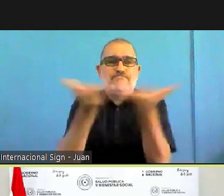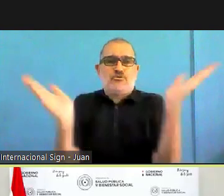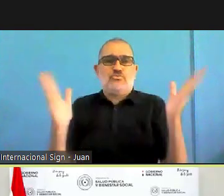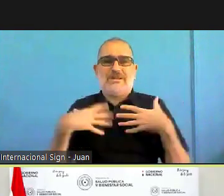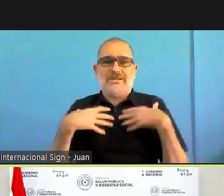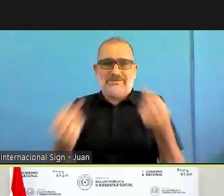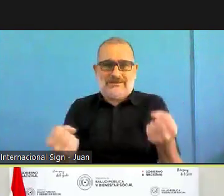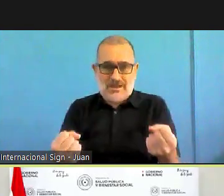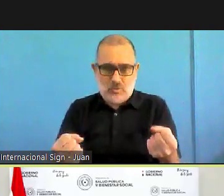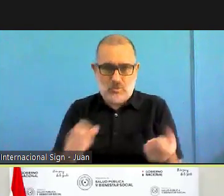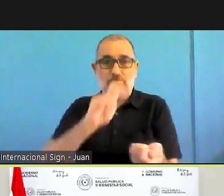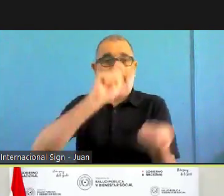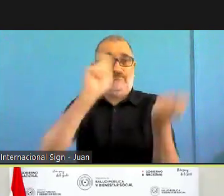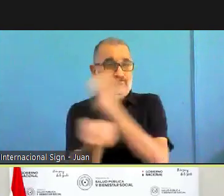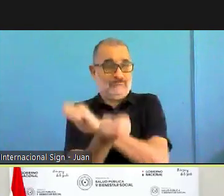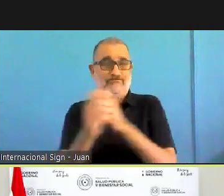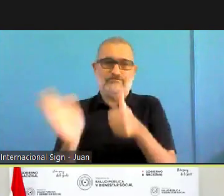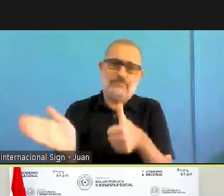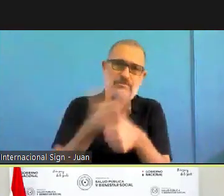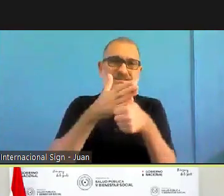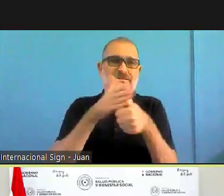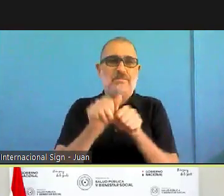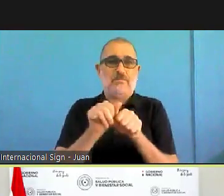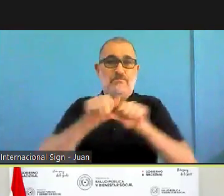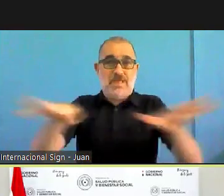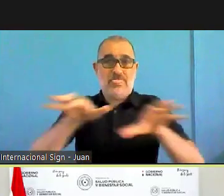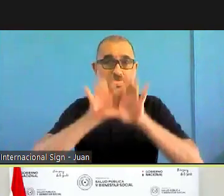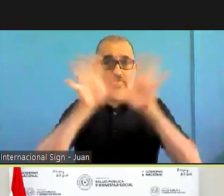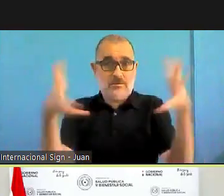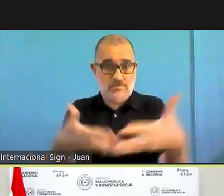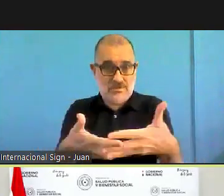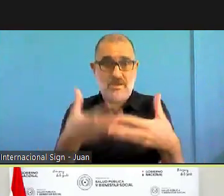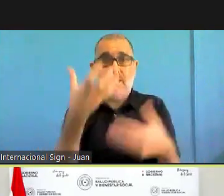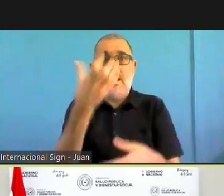mental. Ha obligado a que este equipo